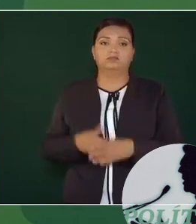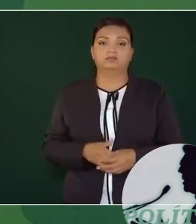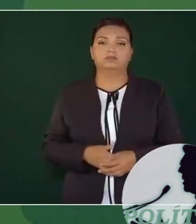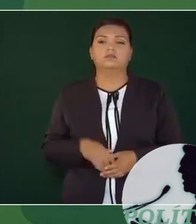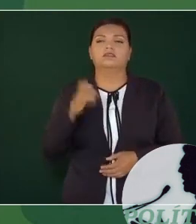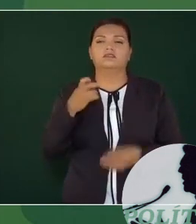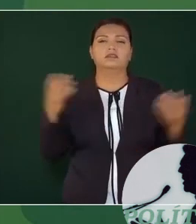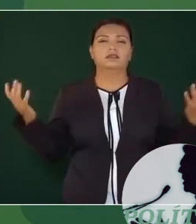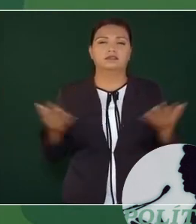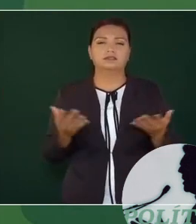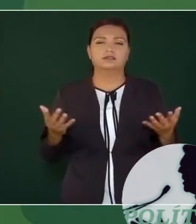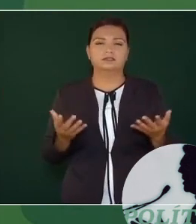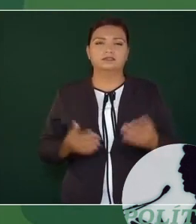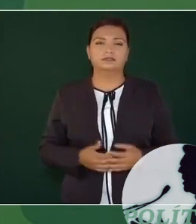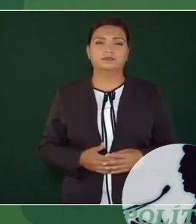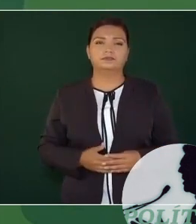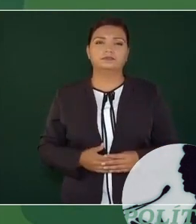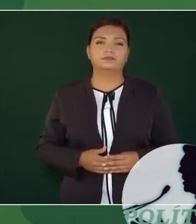¿Qué hacían?